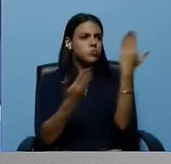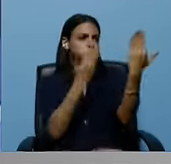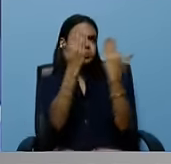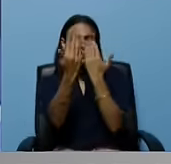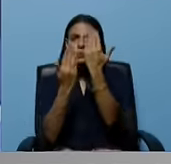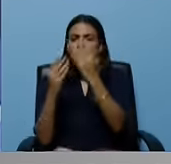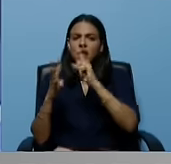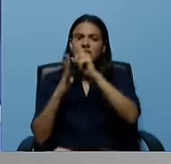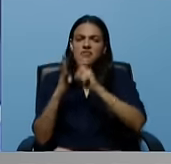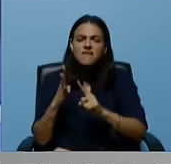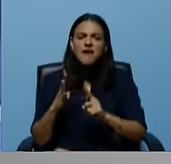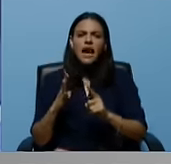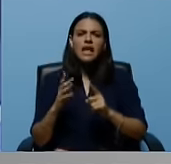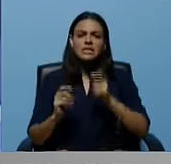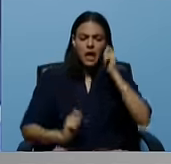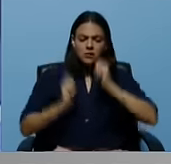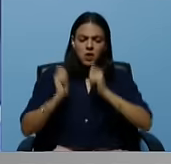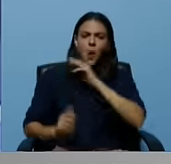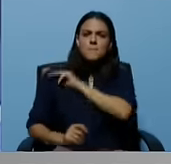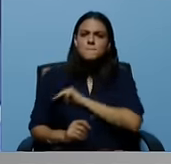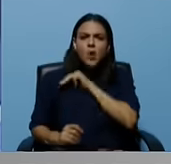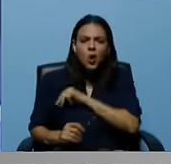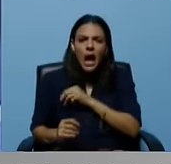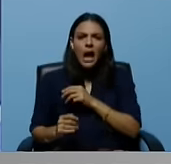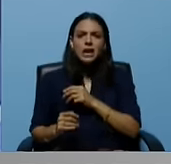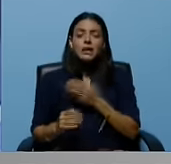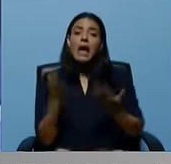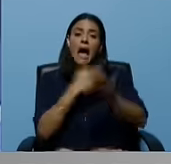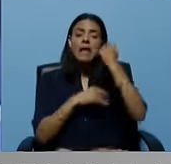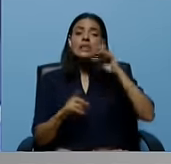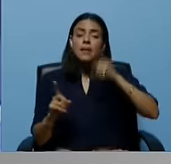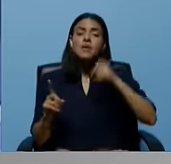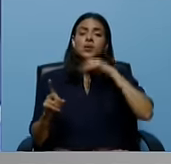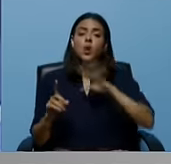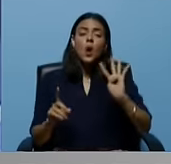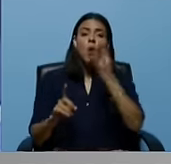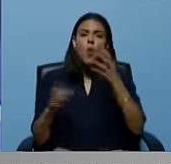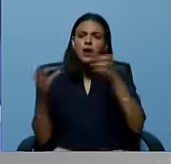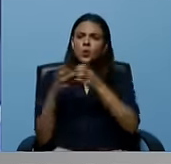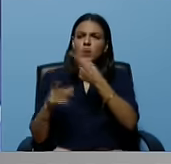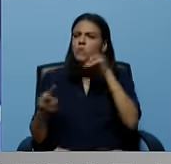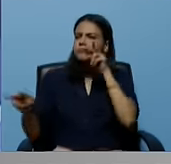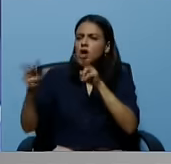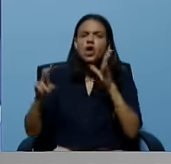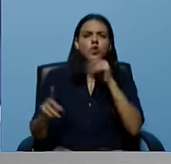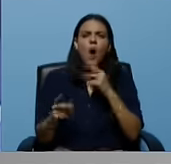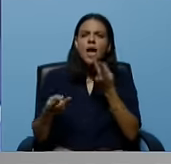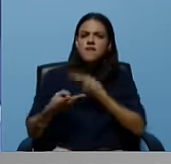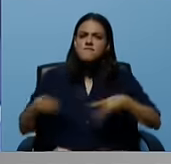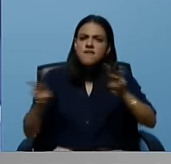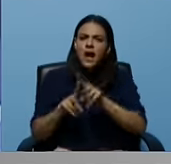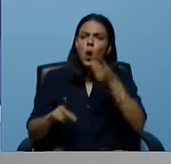de distinta catadura moral, sobre todo en la Cuarta República, donde brillaba por su ausencia la ética y la moral.